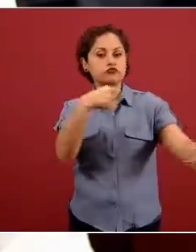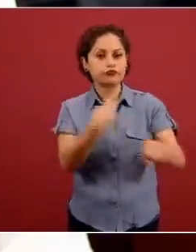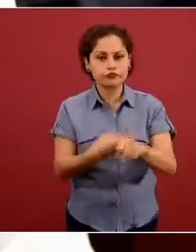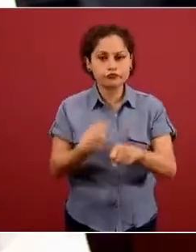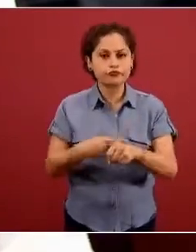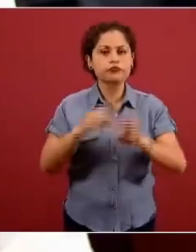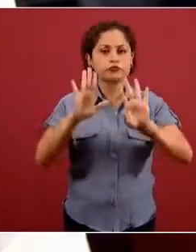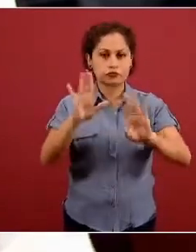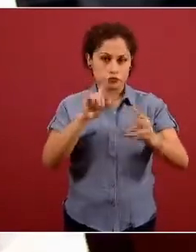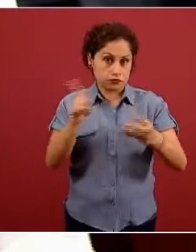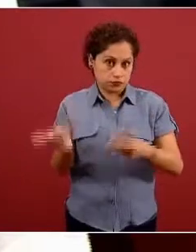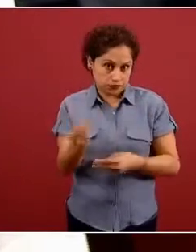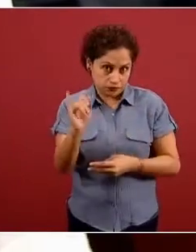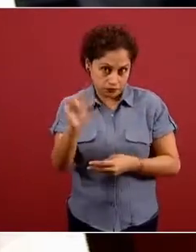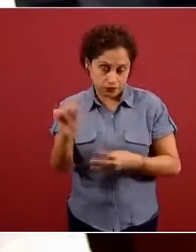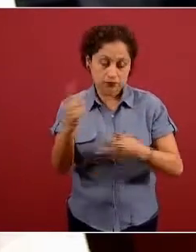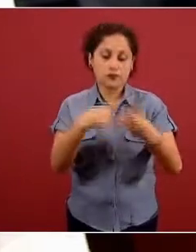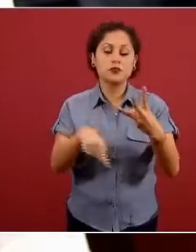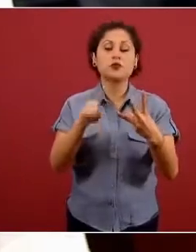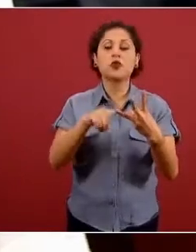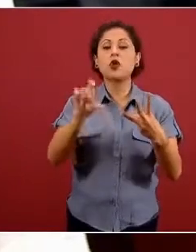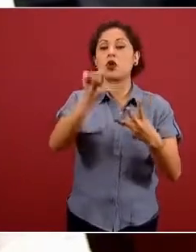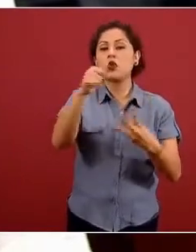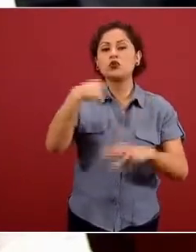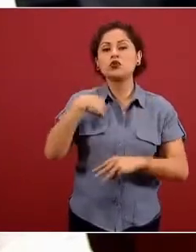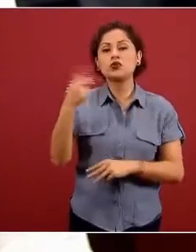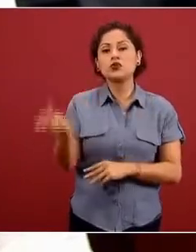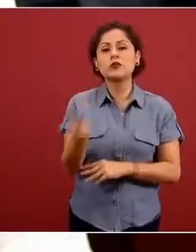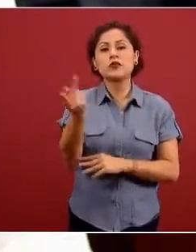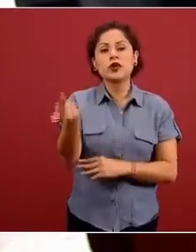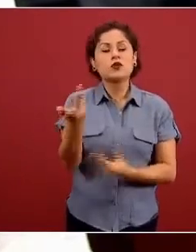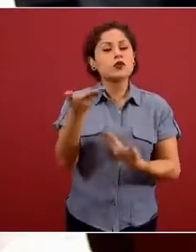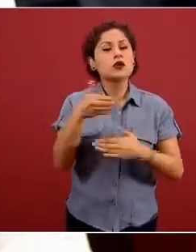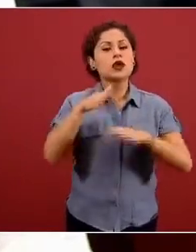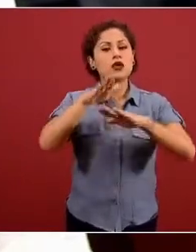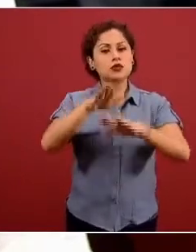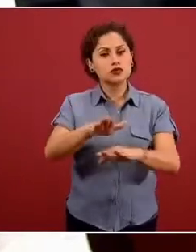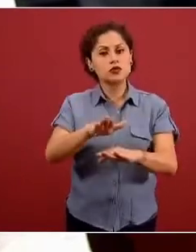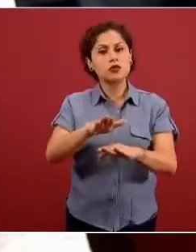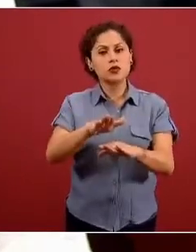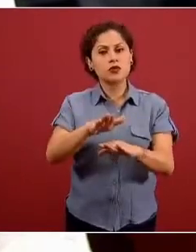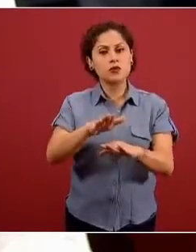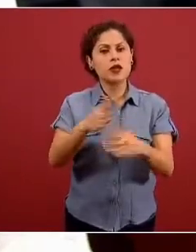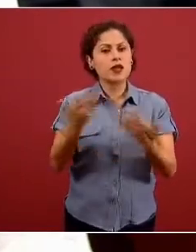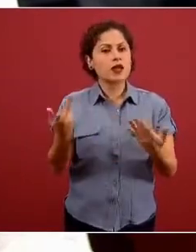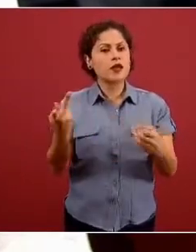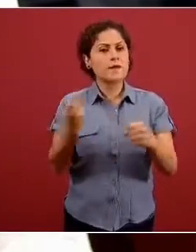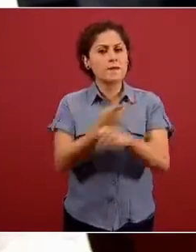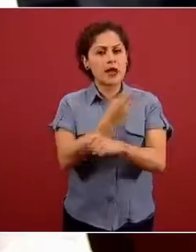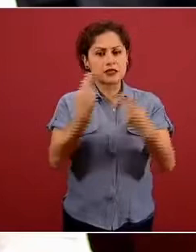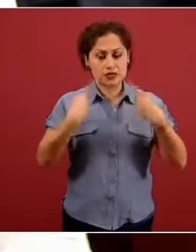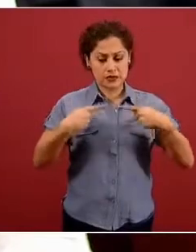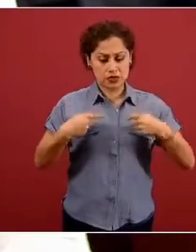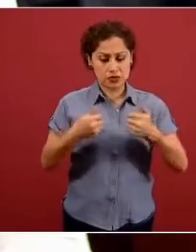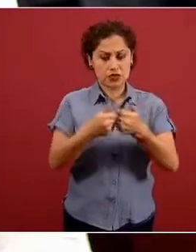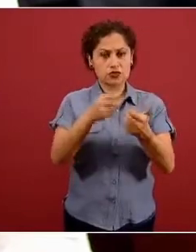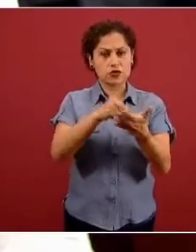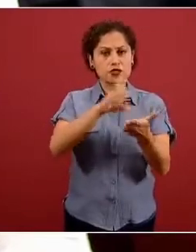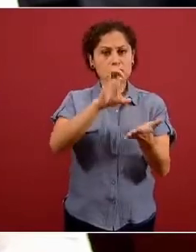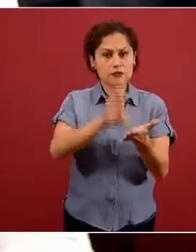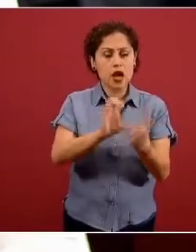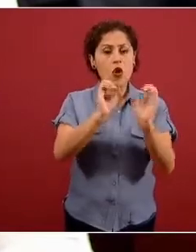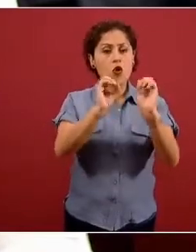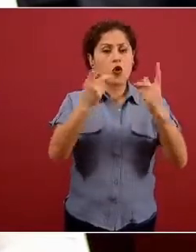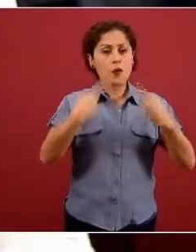caso del tema que acaba de mencionar, muy importante, de la comunicación que se va a tener básicamente con la gente con discapacidad y obviamente vulnerables como